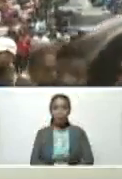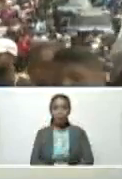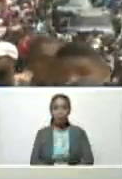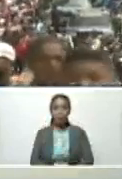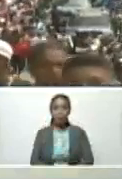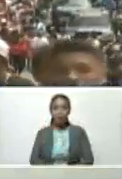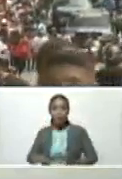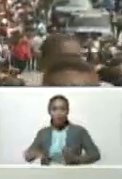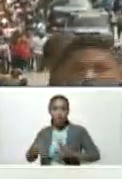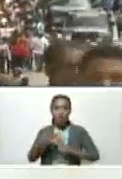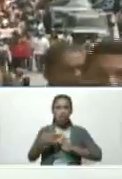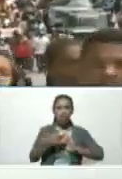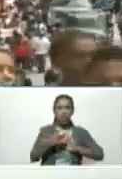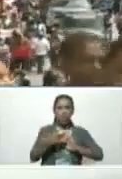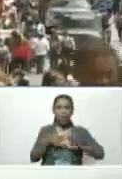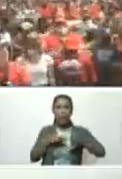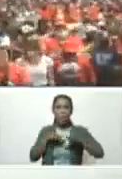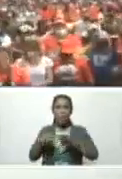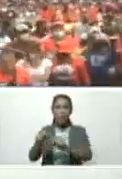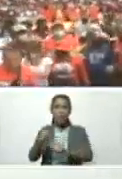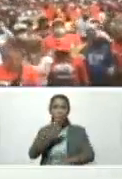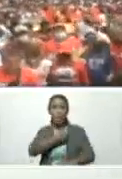contra el colonialismo español,